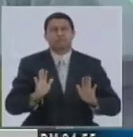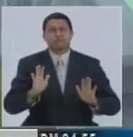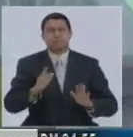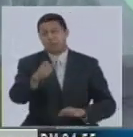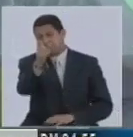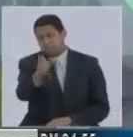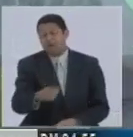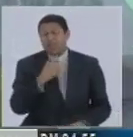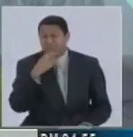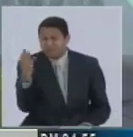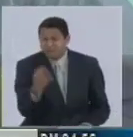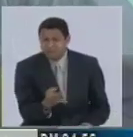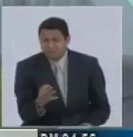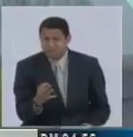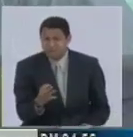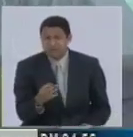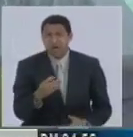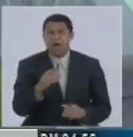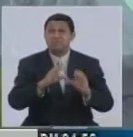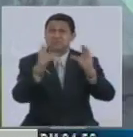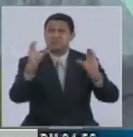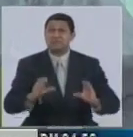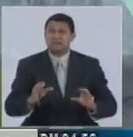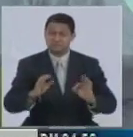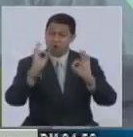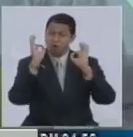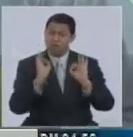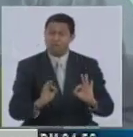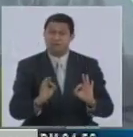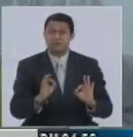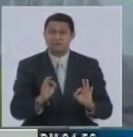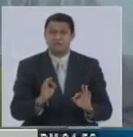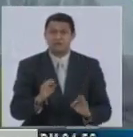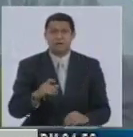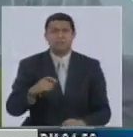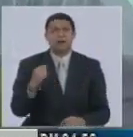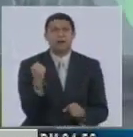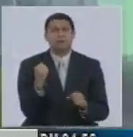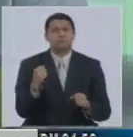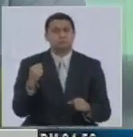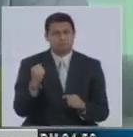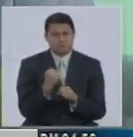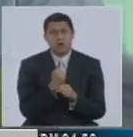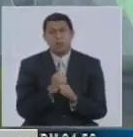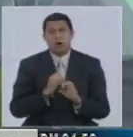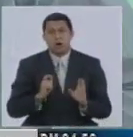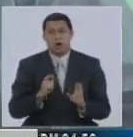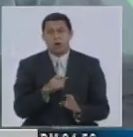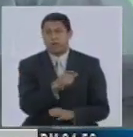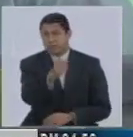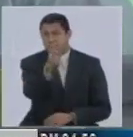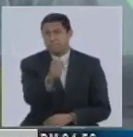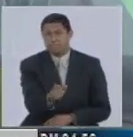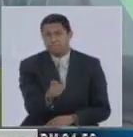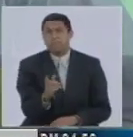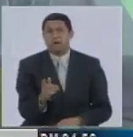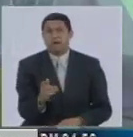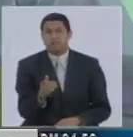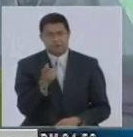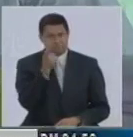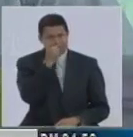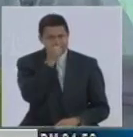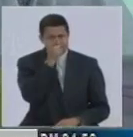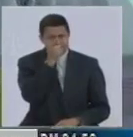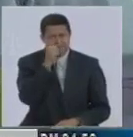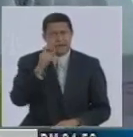que realmente esté avalada, certificada para desempeñar esa función, ¿sí? Y que esa persona vele por